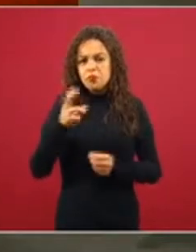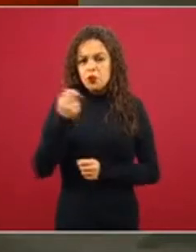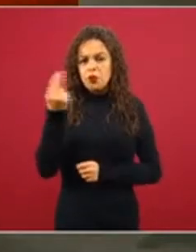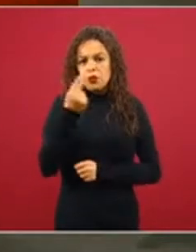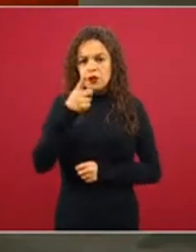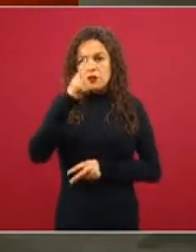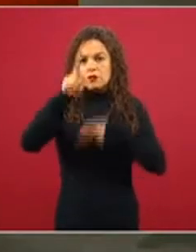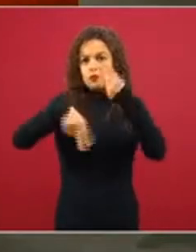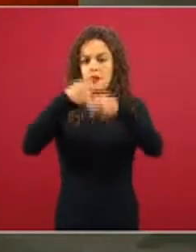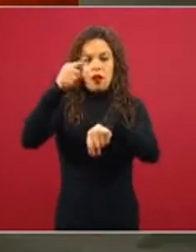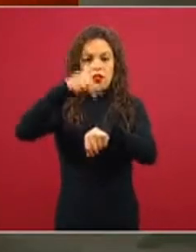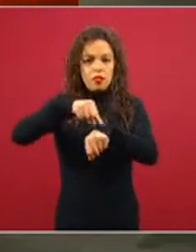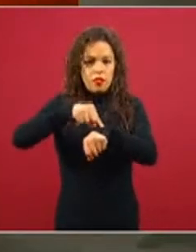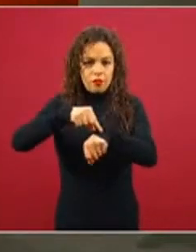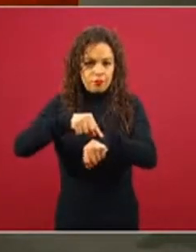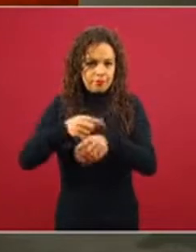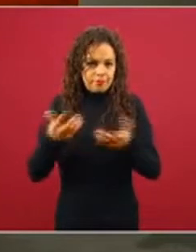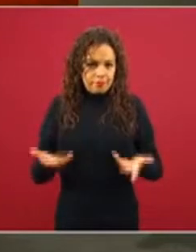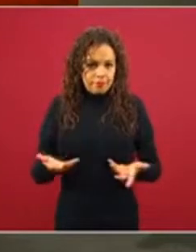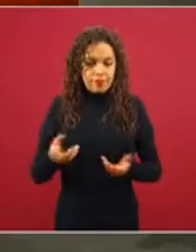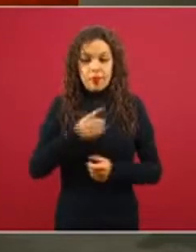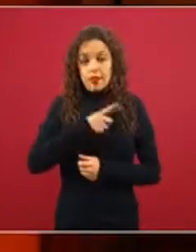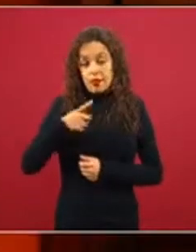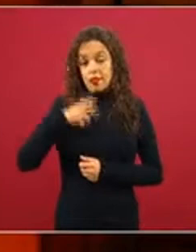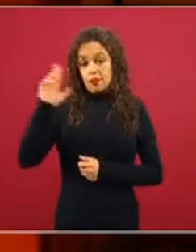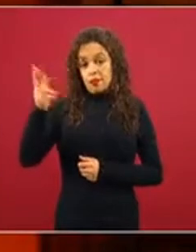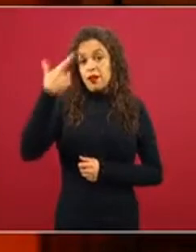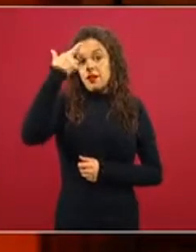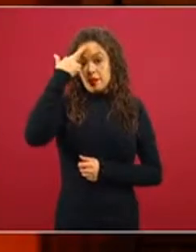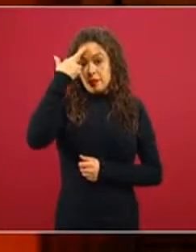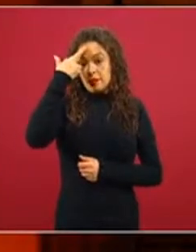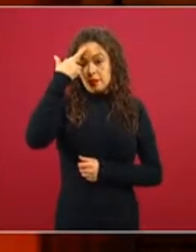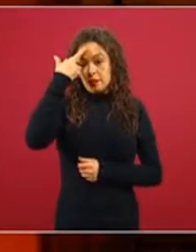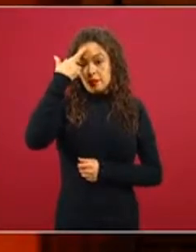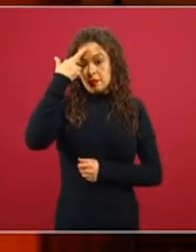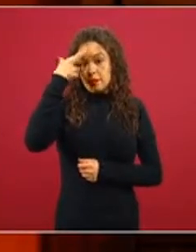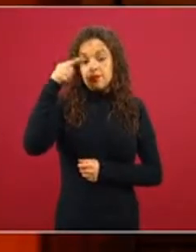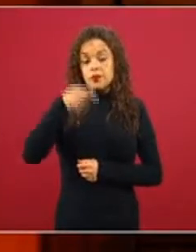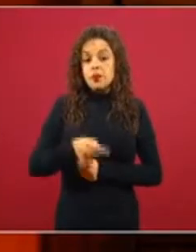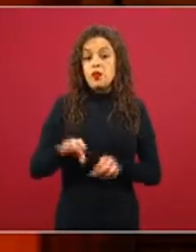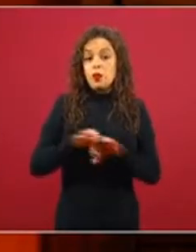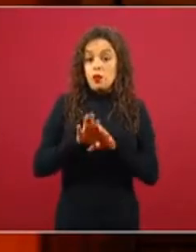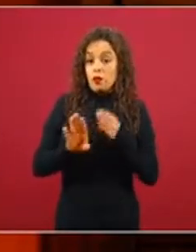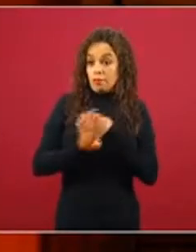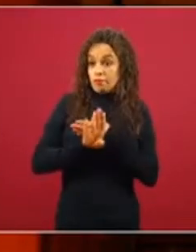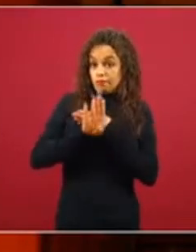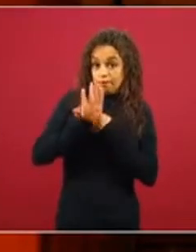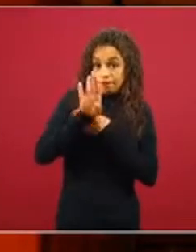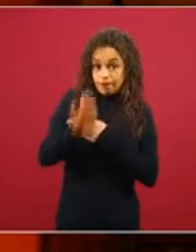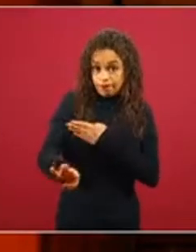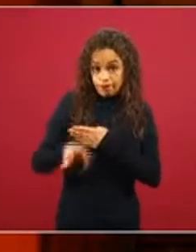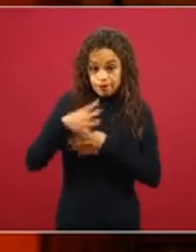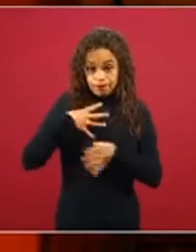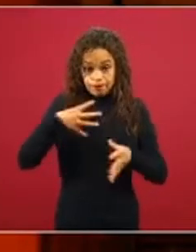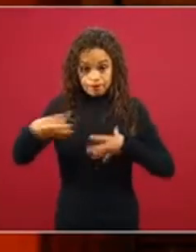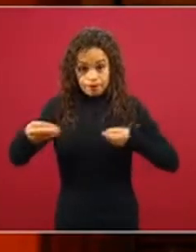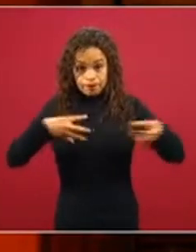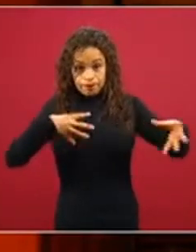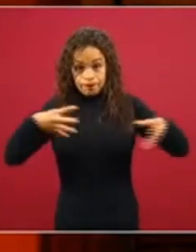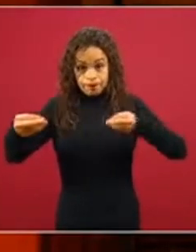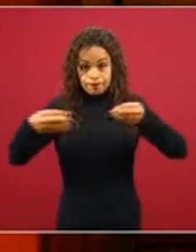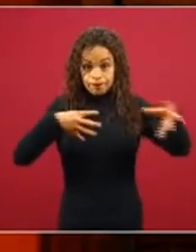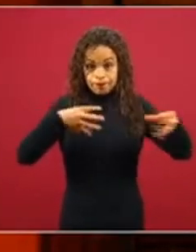salud. Recordemos que el mensaje que va encaminado precisamente a prevenir contagios, a prevenir dispersión de